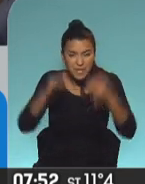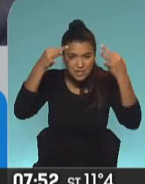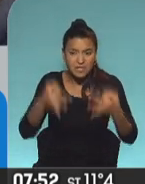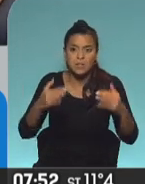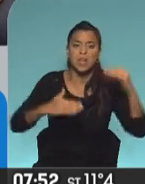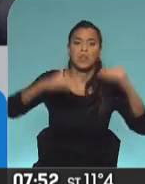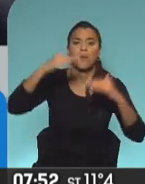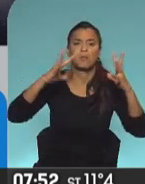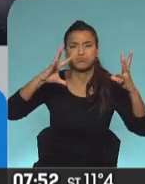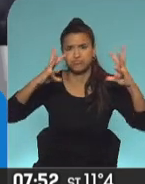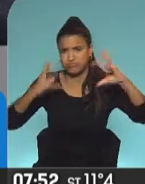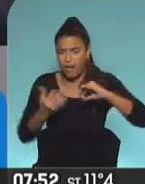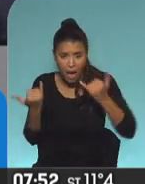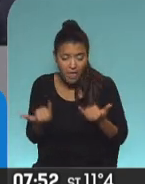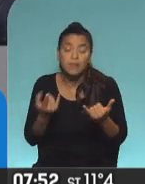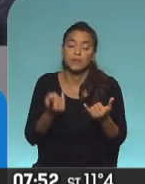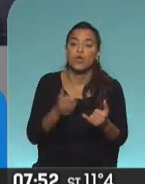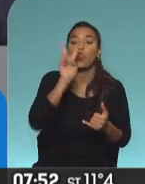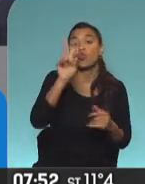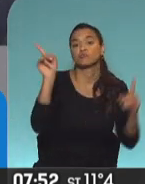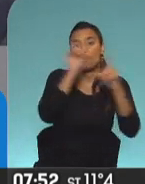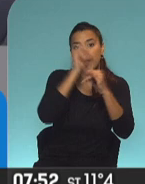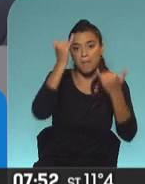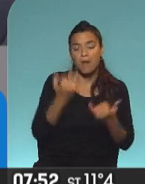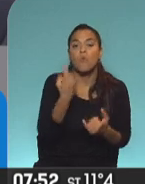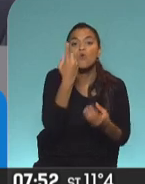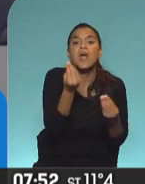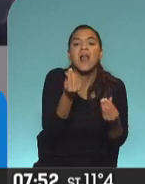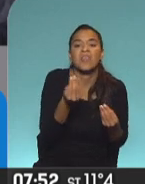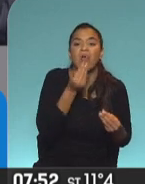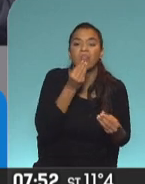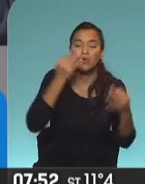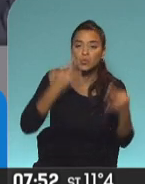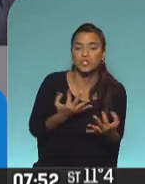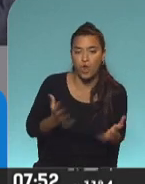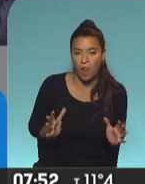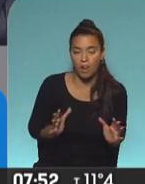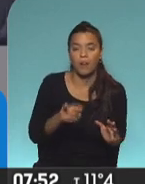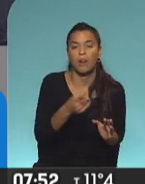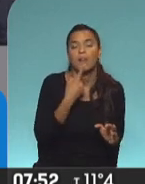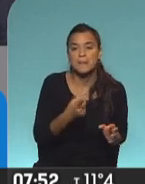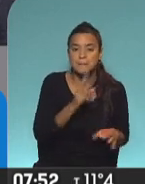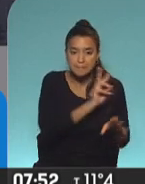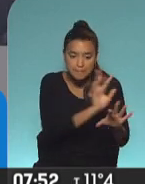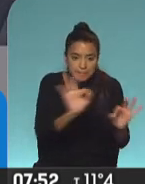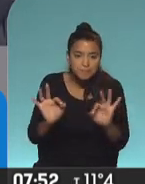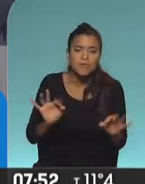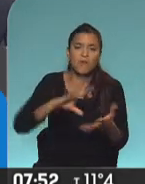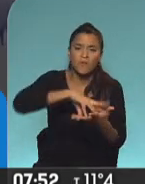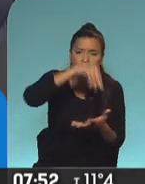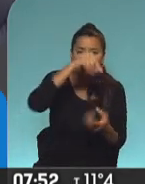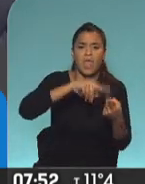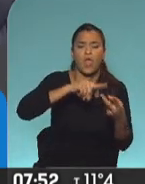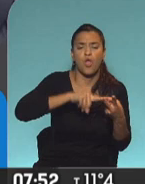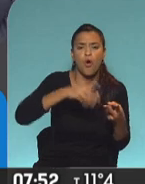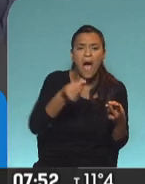marca el nivel de deterioro. Ahora, tenemos dos problemas. Uno es la calidad nutricional. Estamos cubriendo, pero